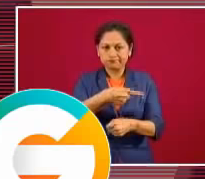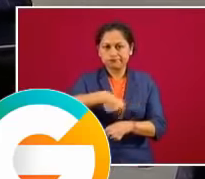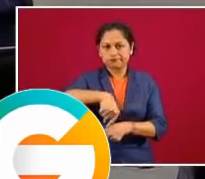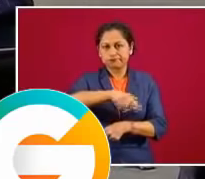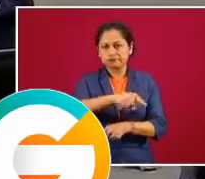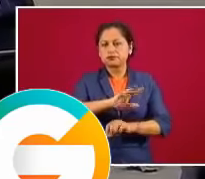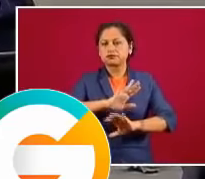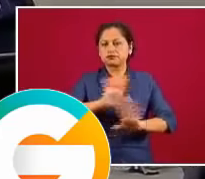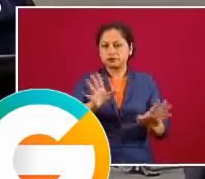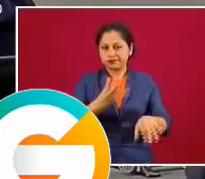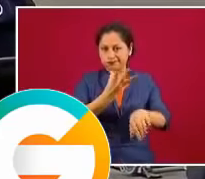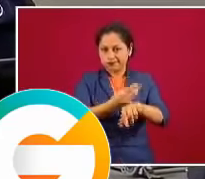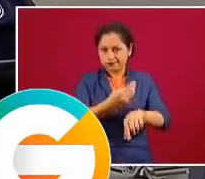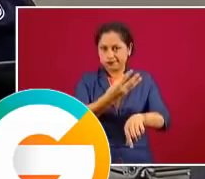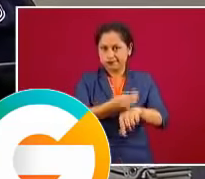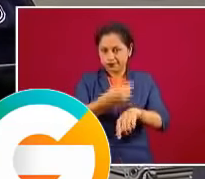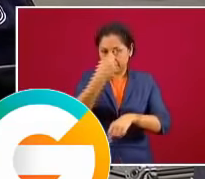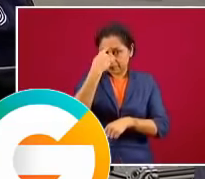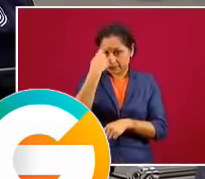para que nos